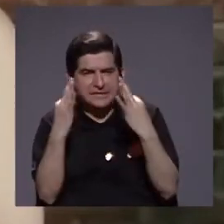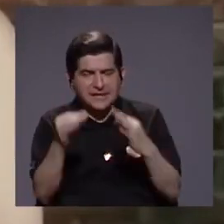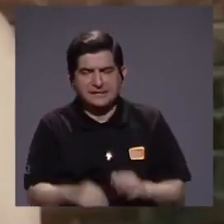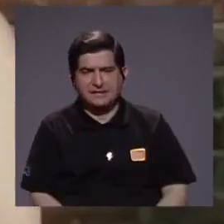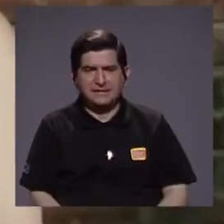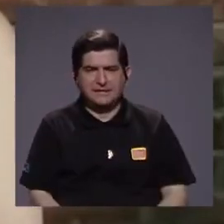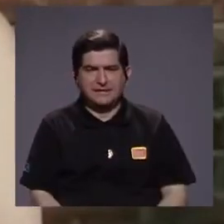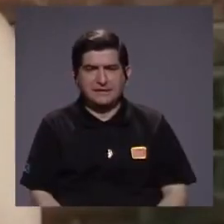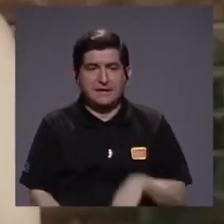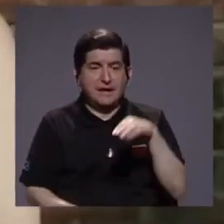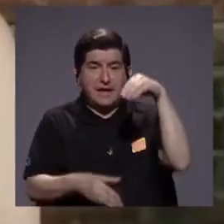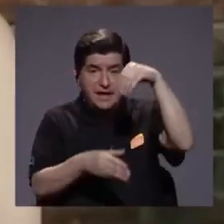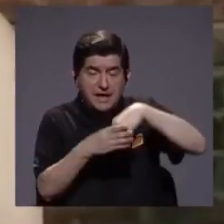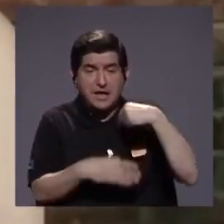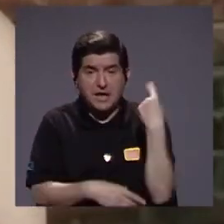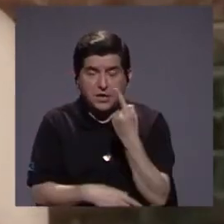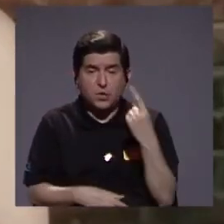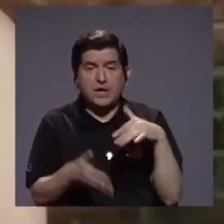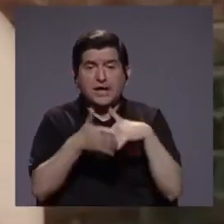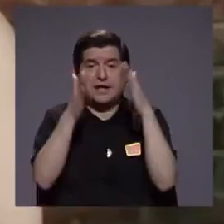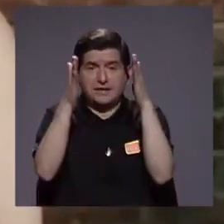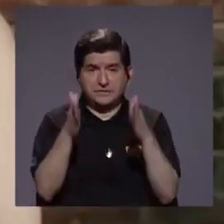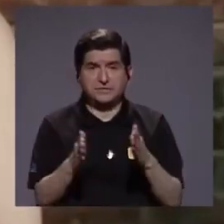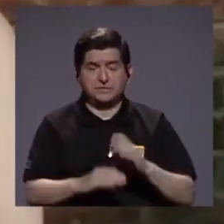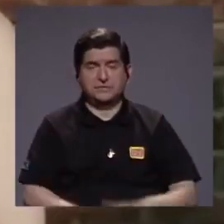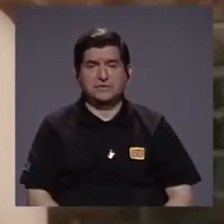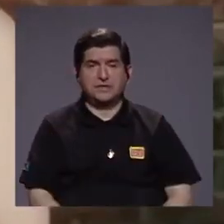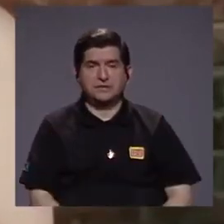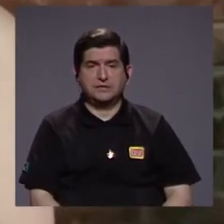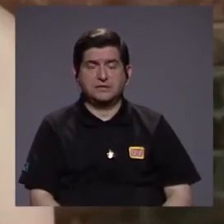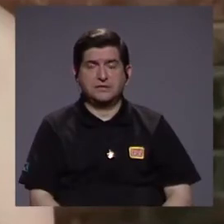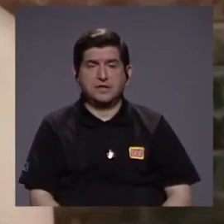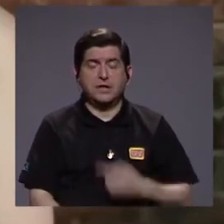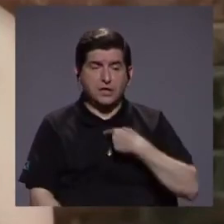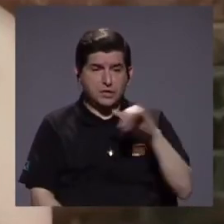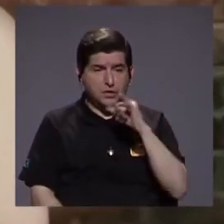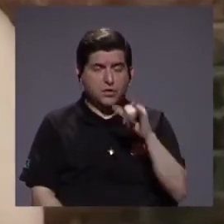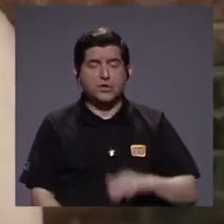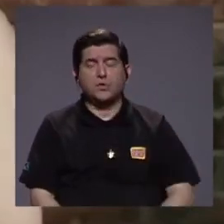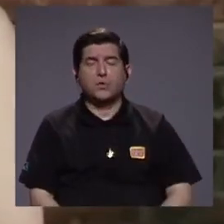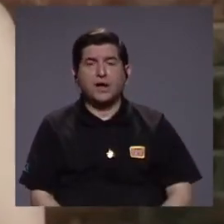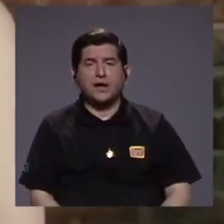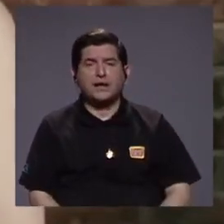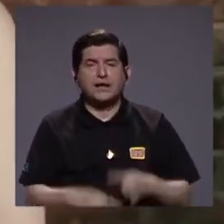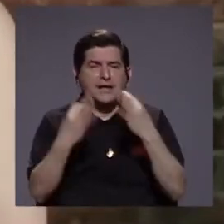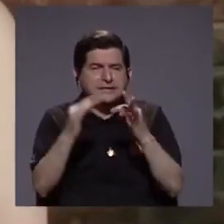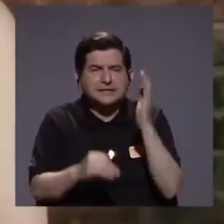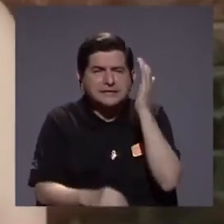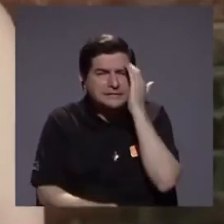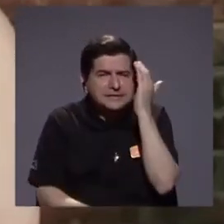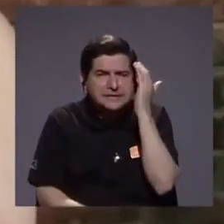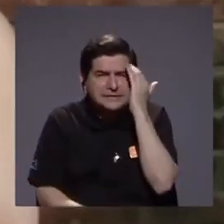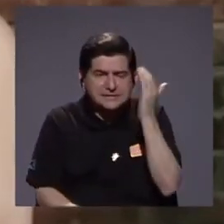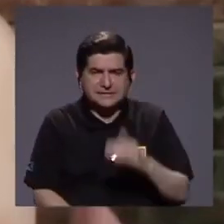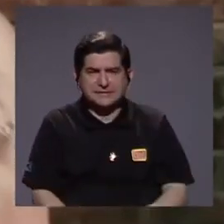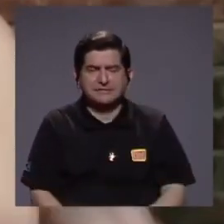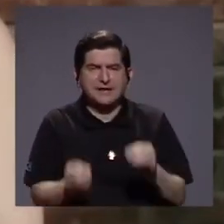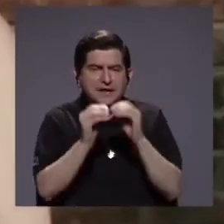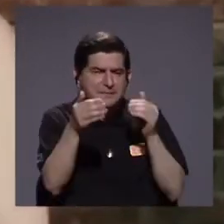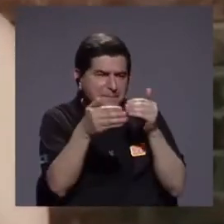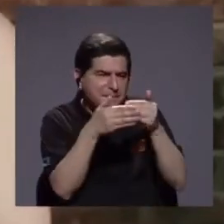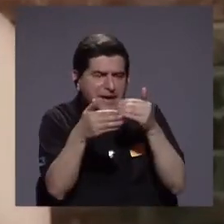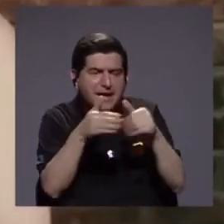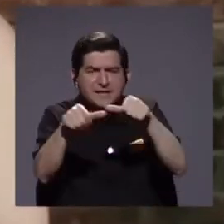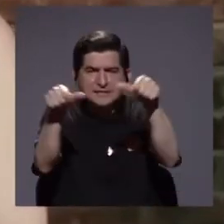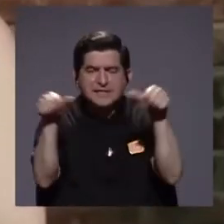se han incluido siempre el estudiantado, y me he permitido también conocer para más cerca las